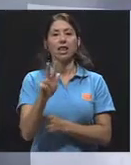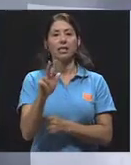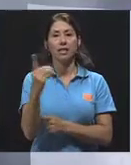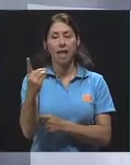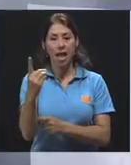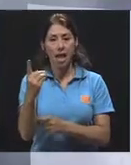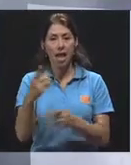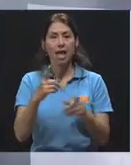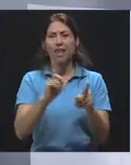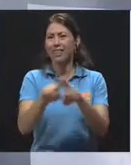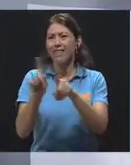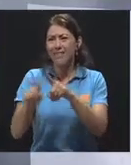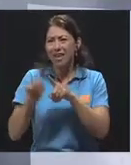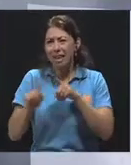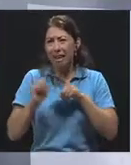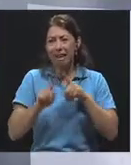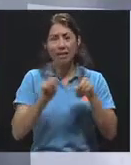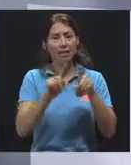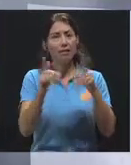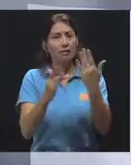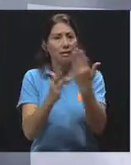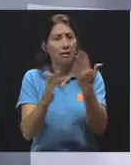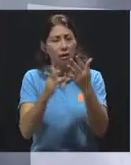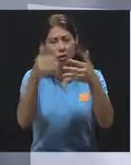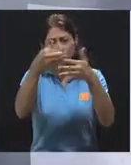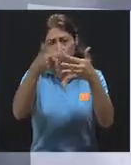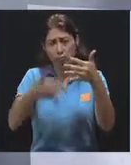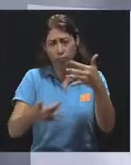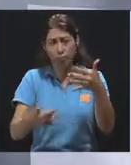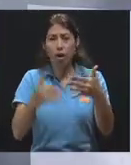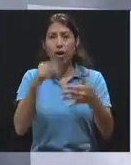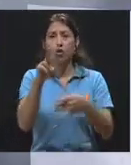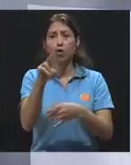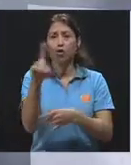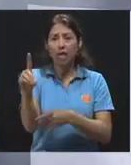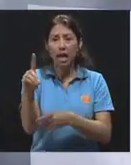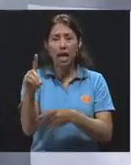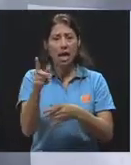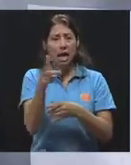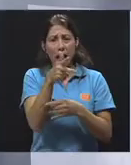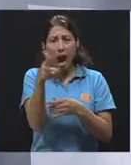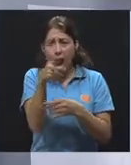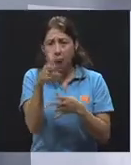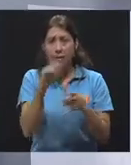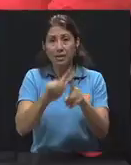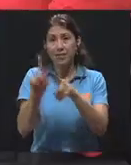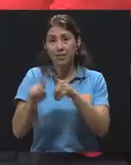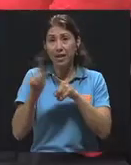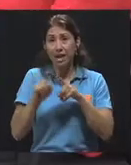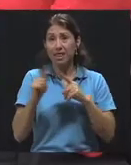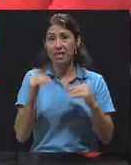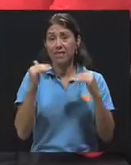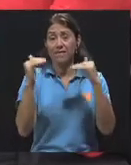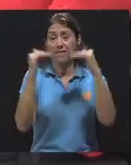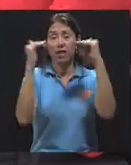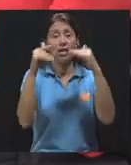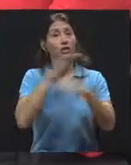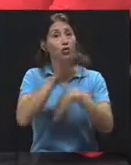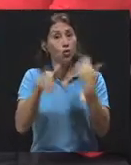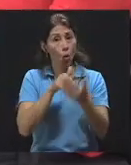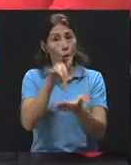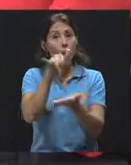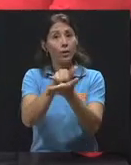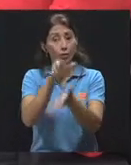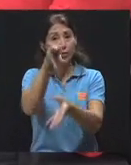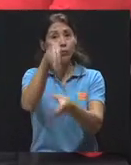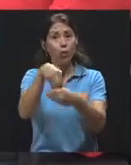todo lo que se maneja en After Effects, rotoscopías, cámara tracking, animación 2D, todo eso lo hacen especializados. Entonces son técnicos